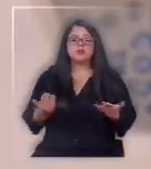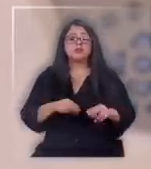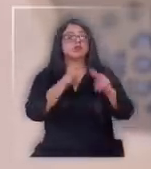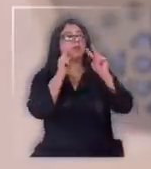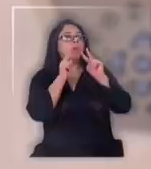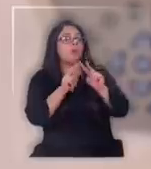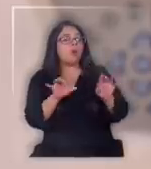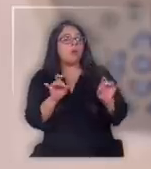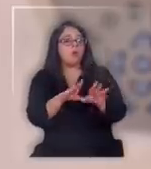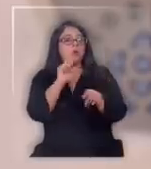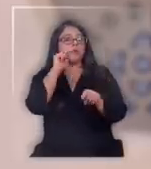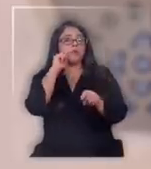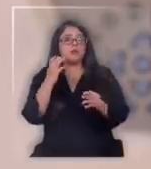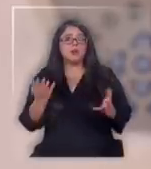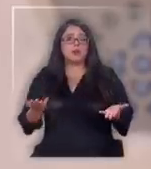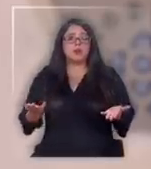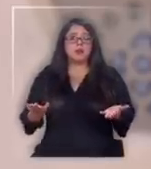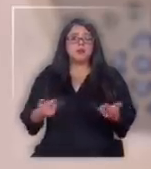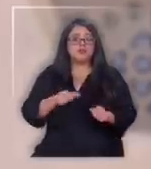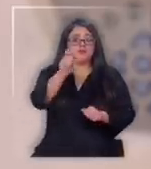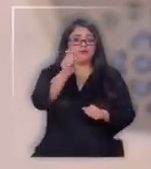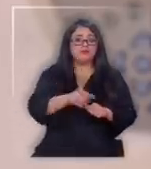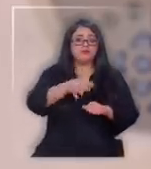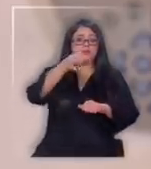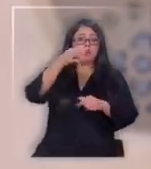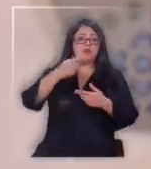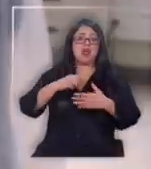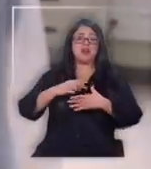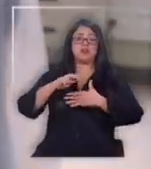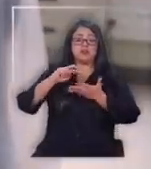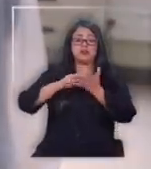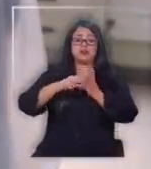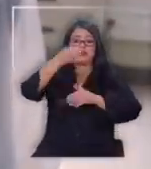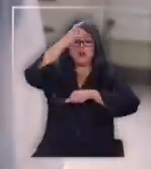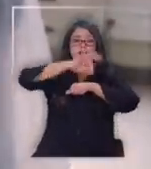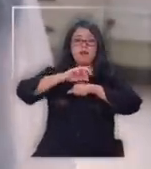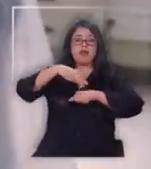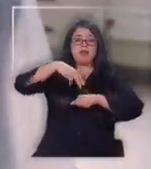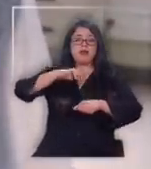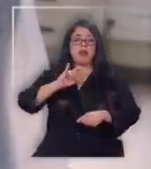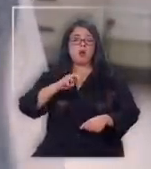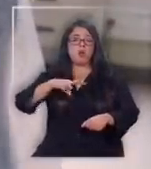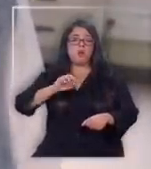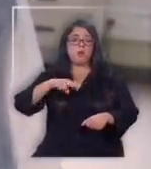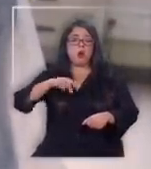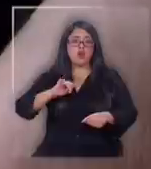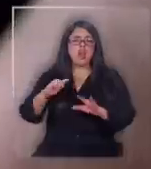viendo corresponde efectivamente a un paciente con una neumonía por COVID.